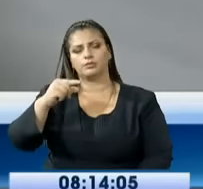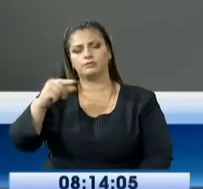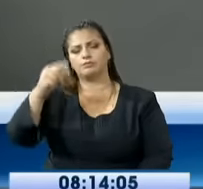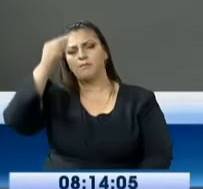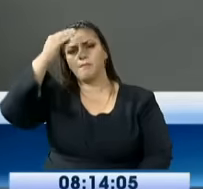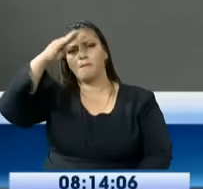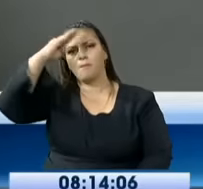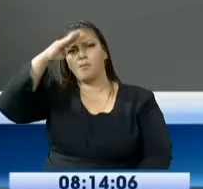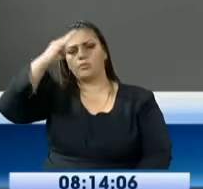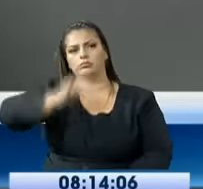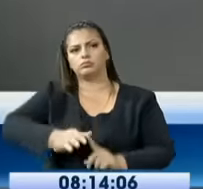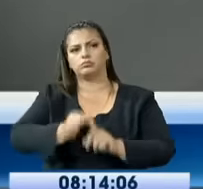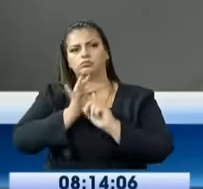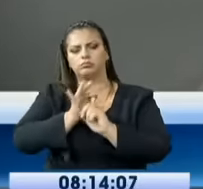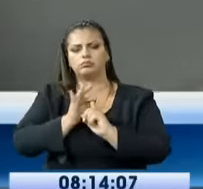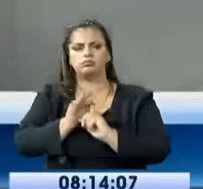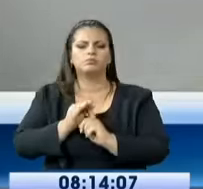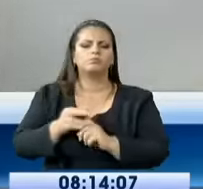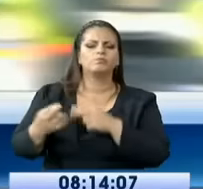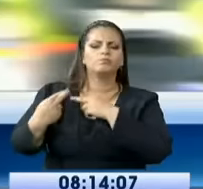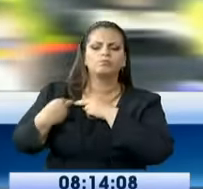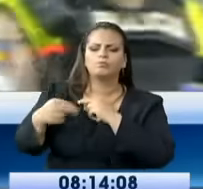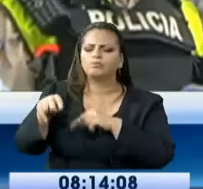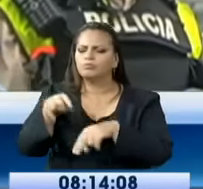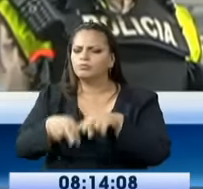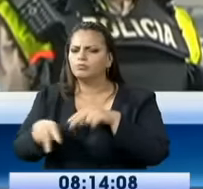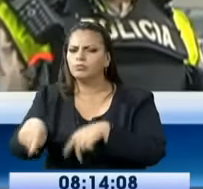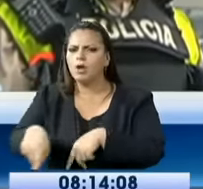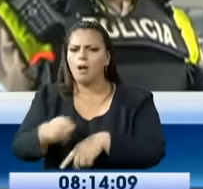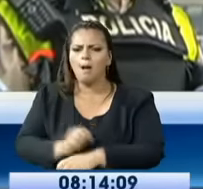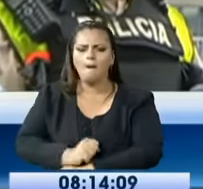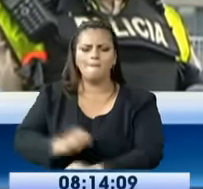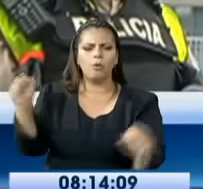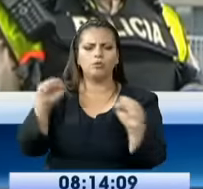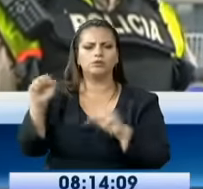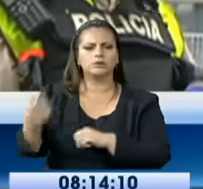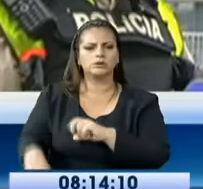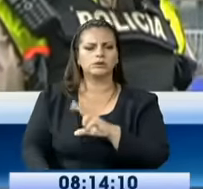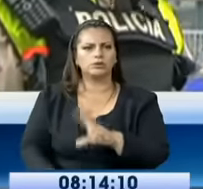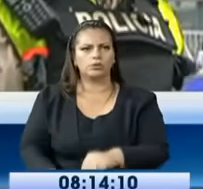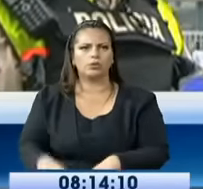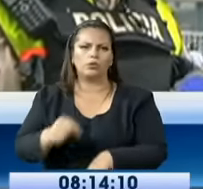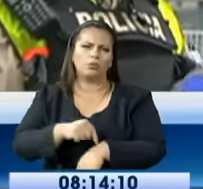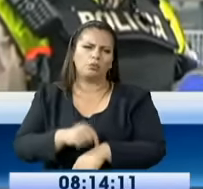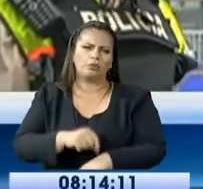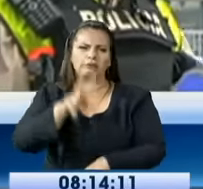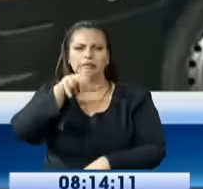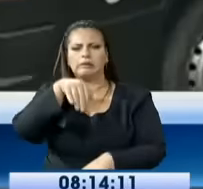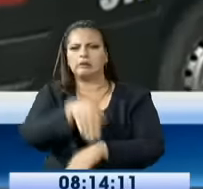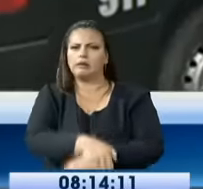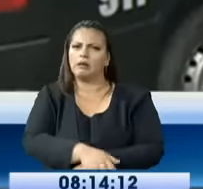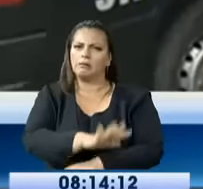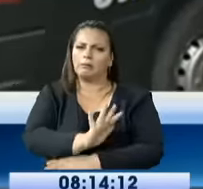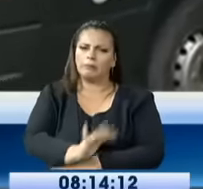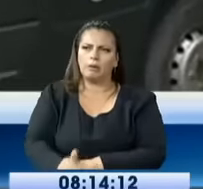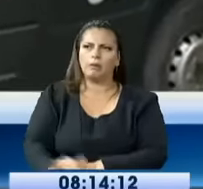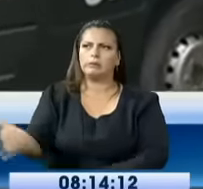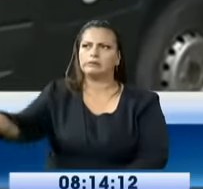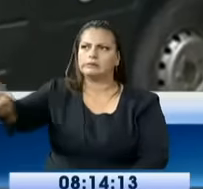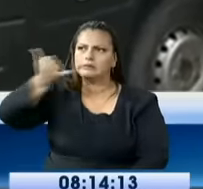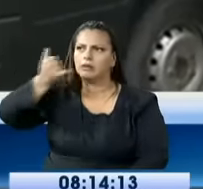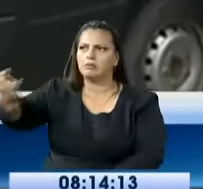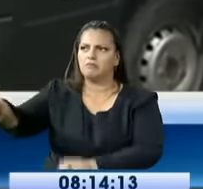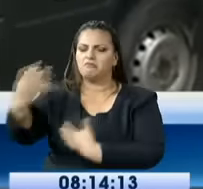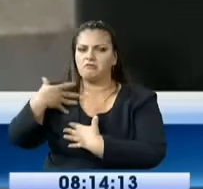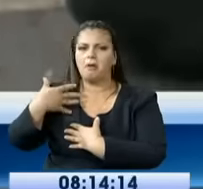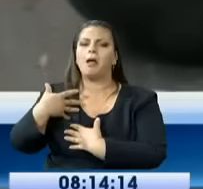desmentir si había una bomba en la maleta. Fue a las 15 horas que nos comunicó el ECO-911. Aparentemente acudieron los compañeros tácticos del GIR con